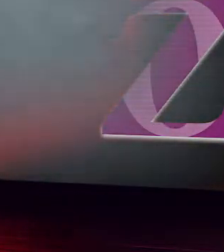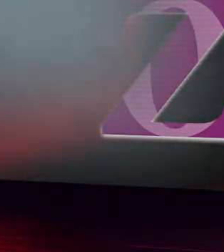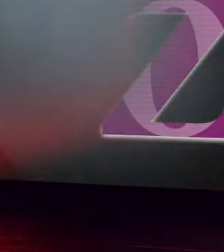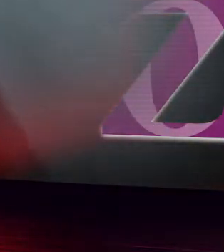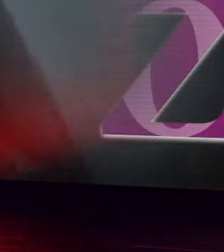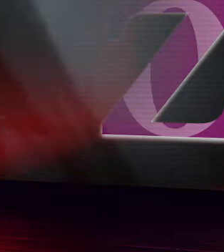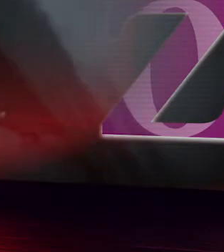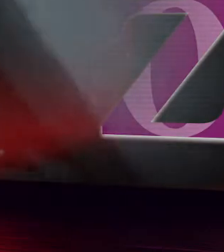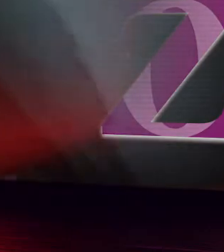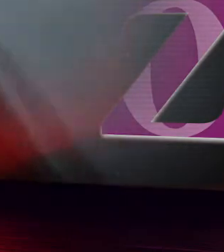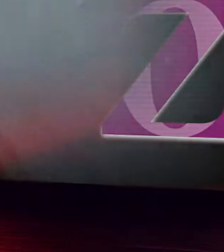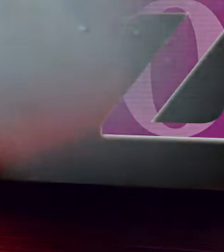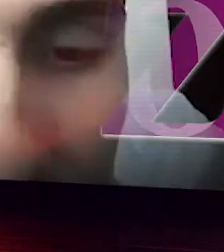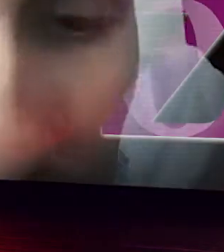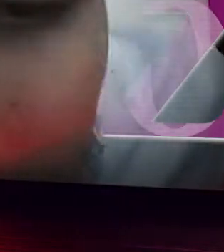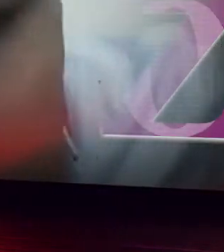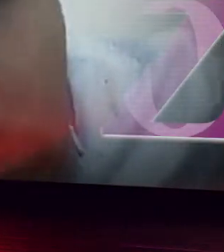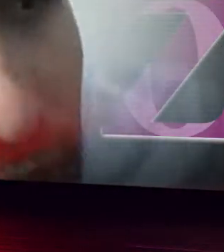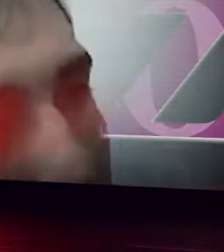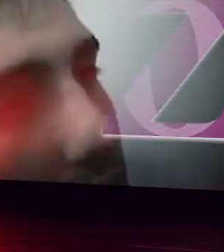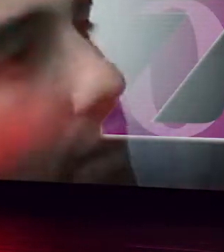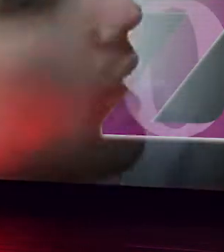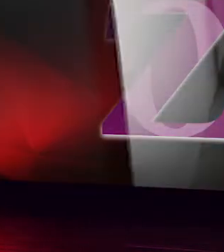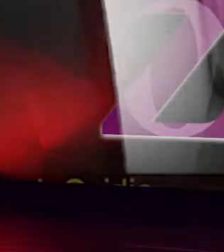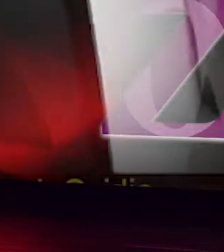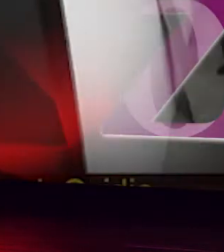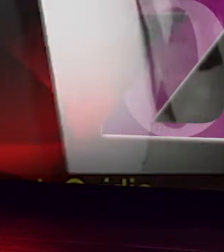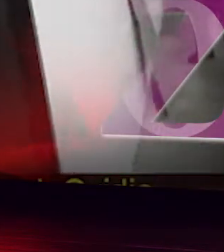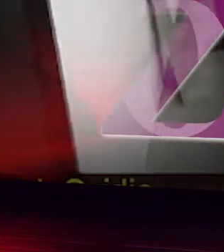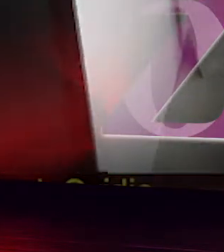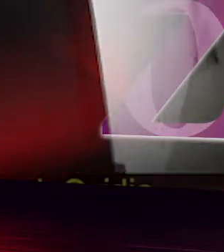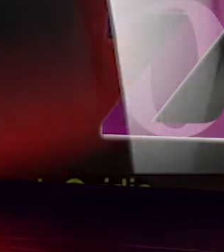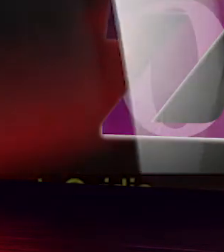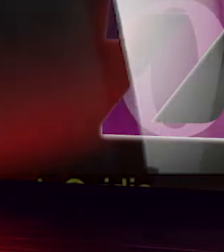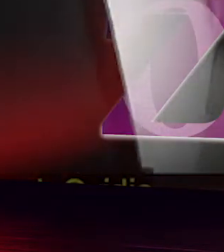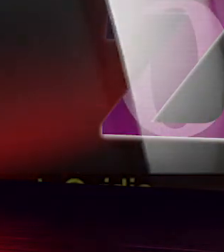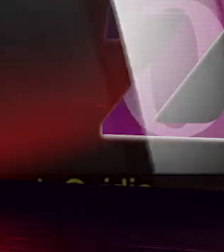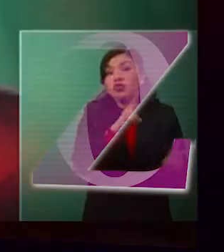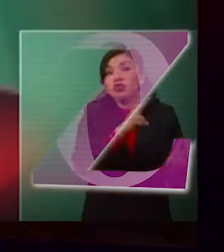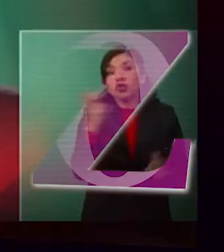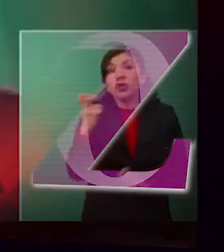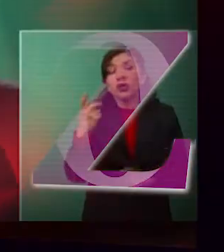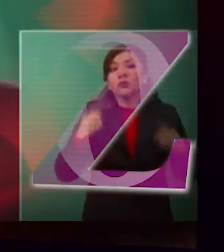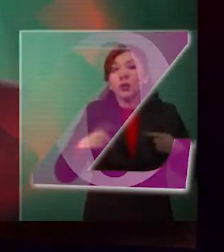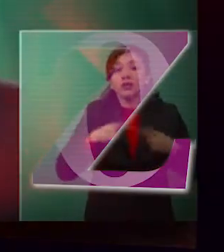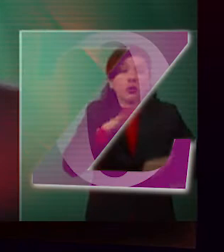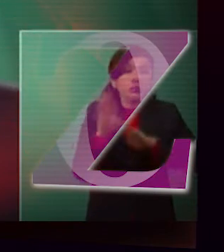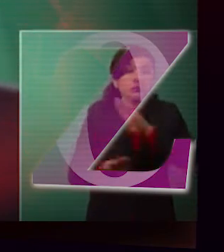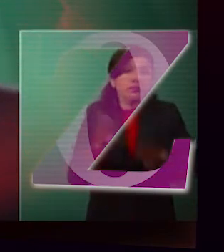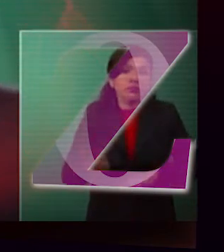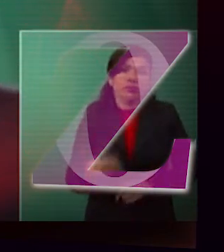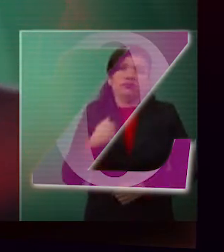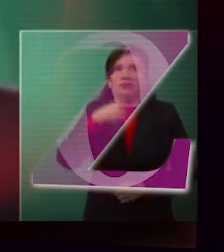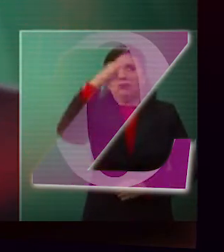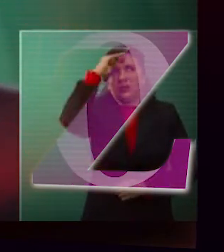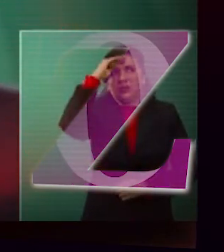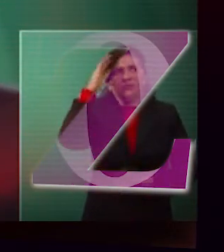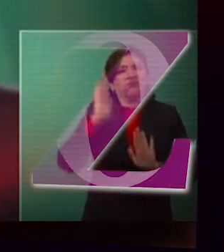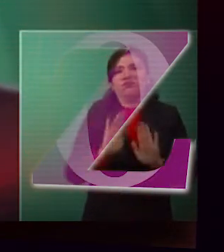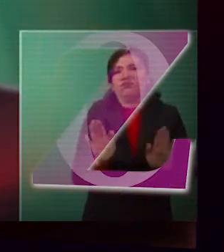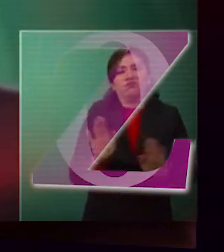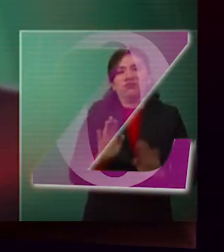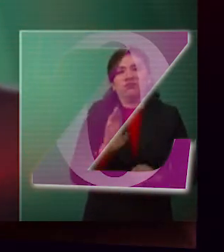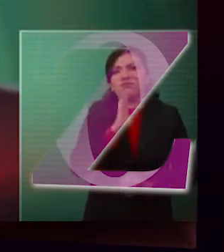presidente salió a decir que él lo hizo que él ordenó esa liberación y tomamos la decisión